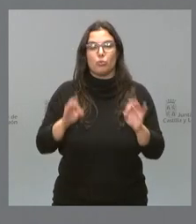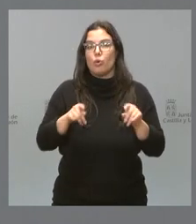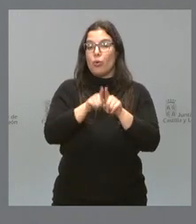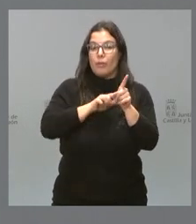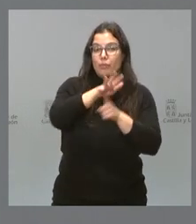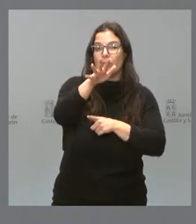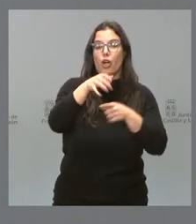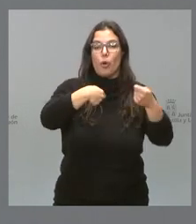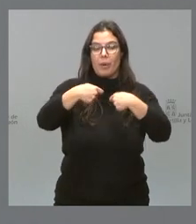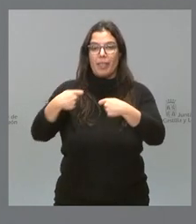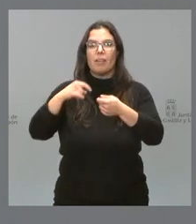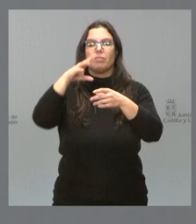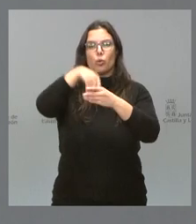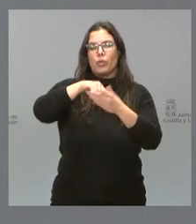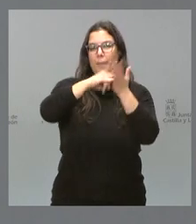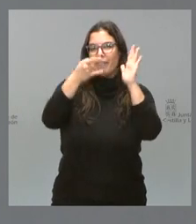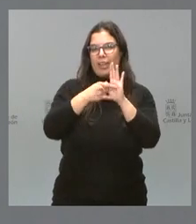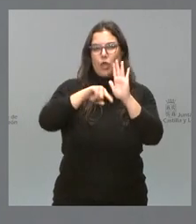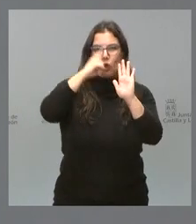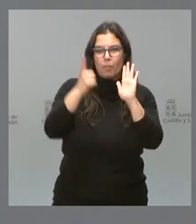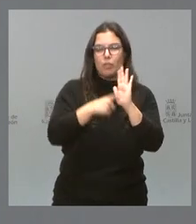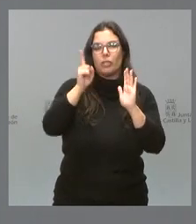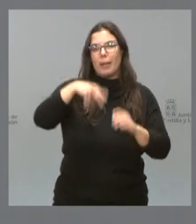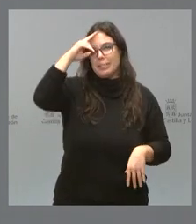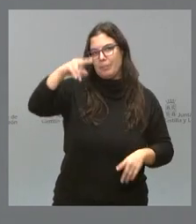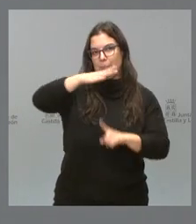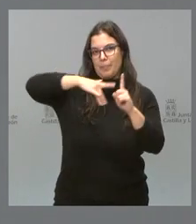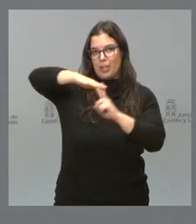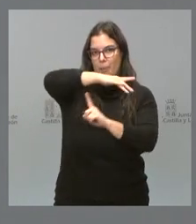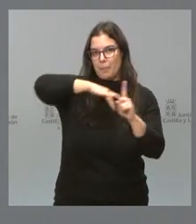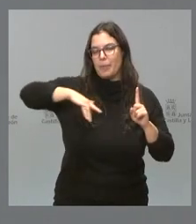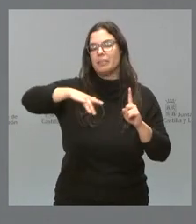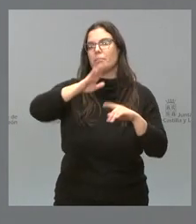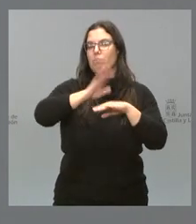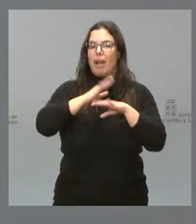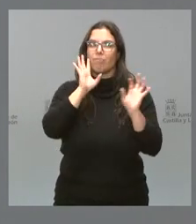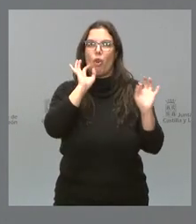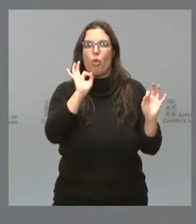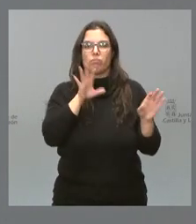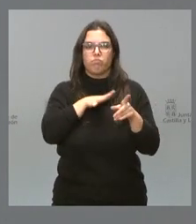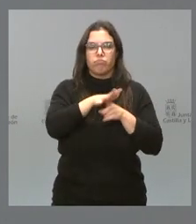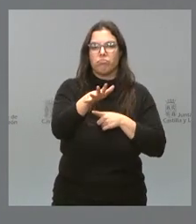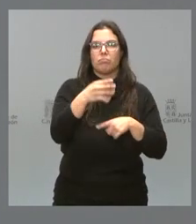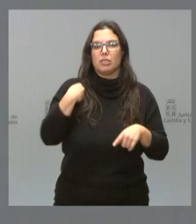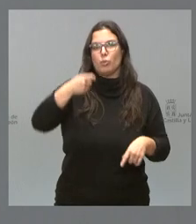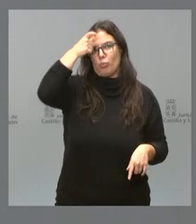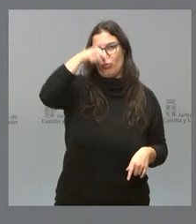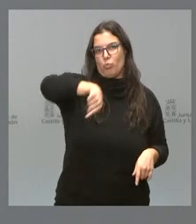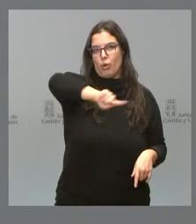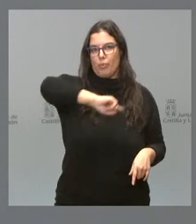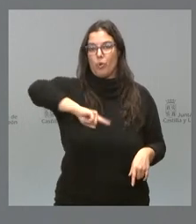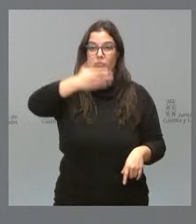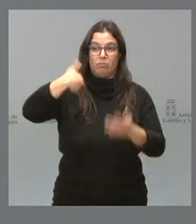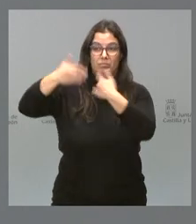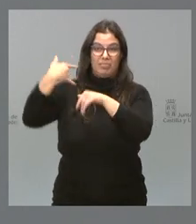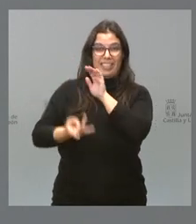que incluyen una planificación integrada y respetuosa con el medio ambiente para dar sentido a esta localidad que fue